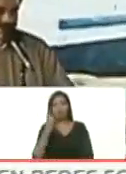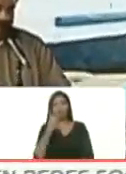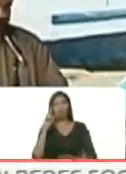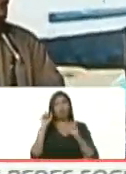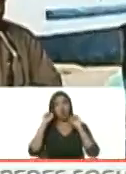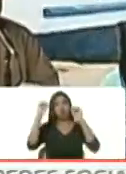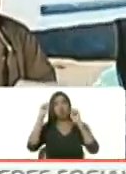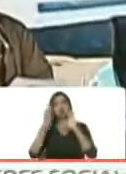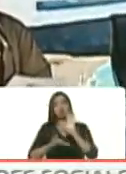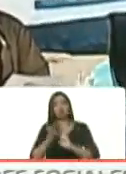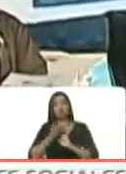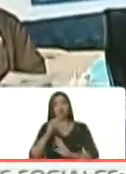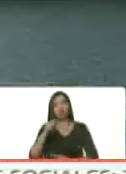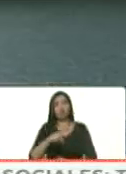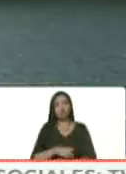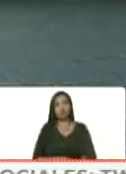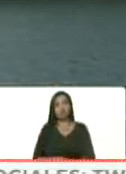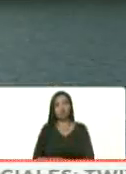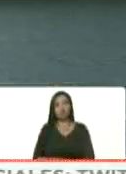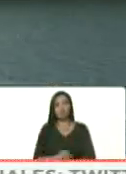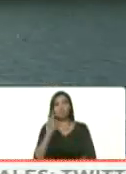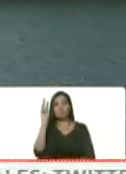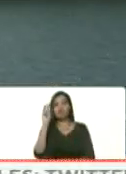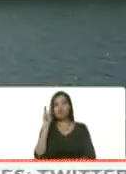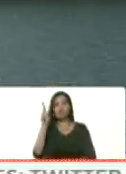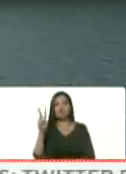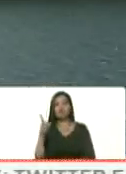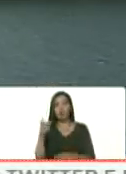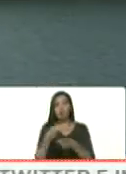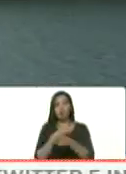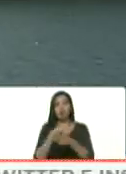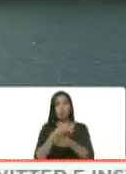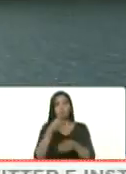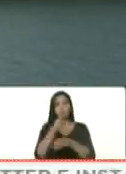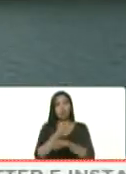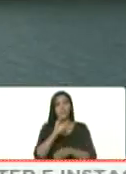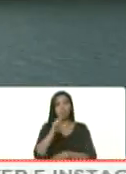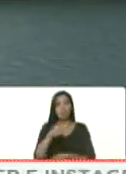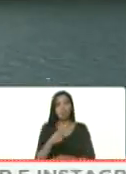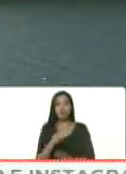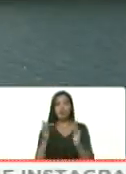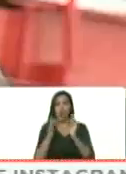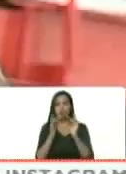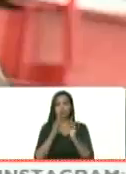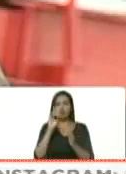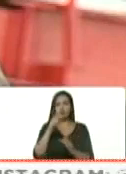hoy. Viernes 2 de agosto. Bueno, nos vamos entonces a un pase